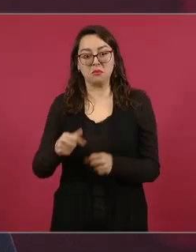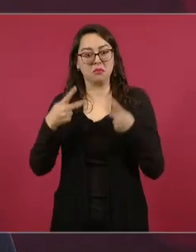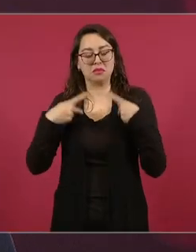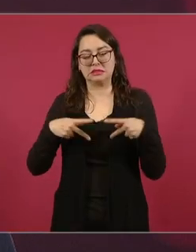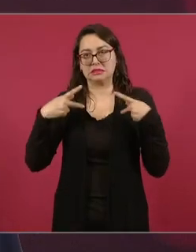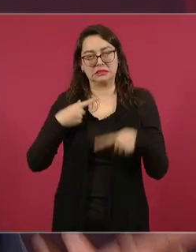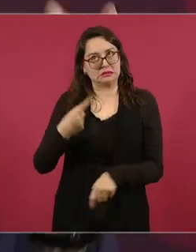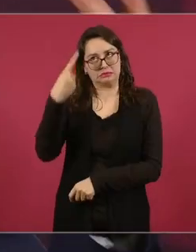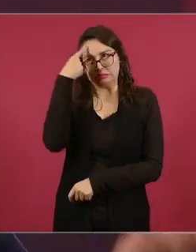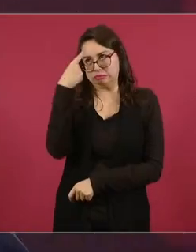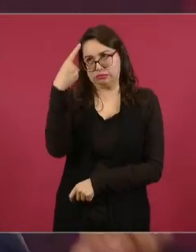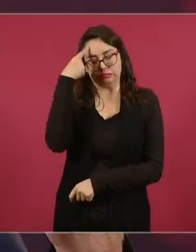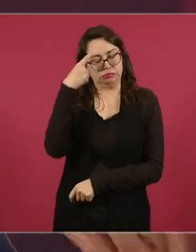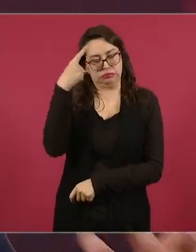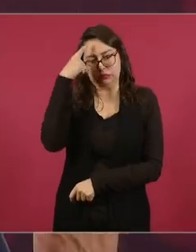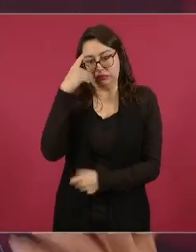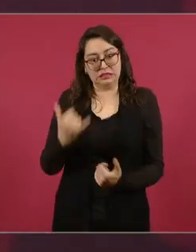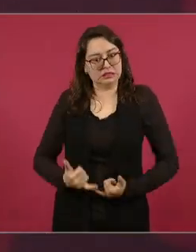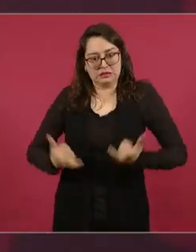Se pudo